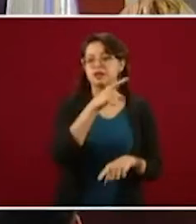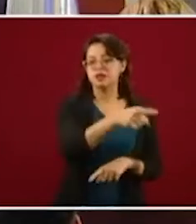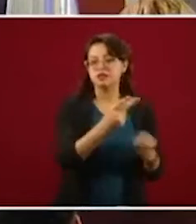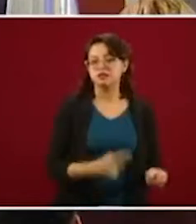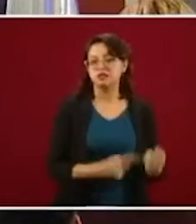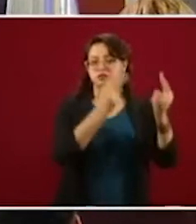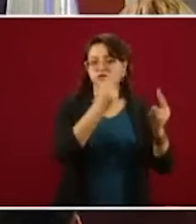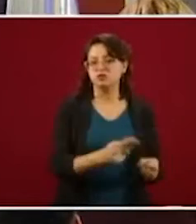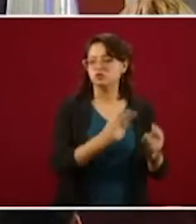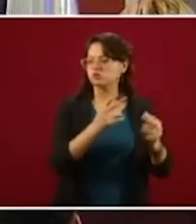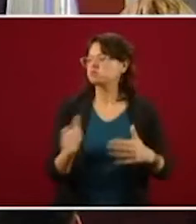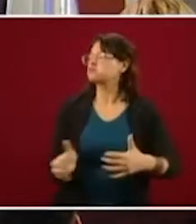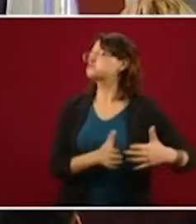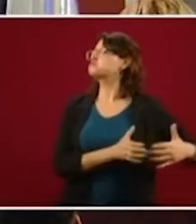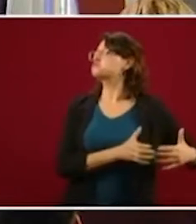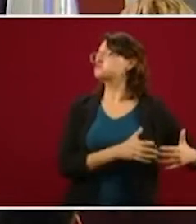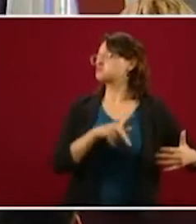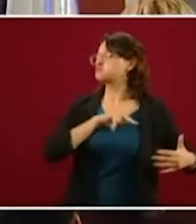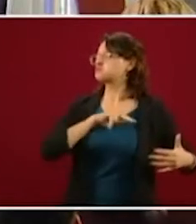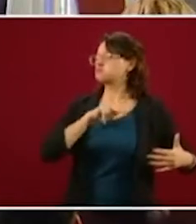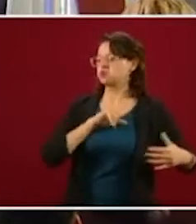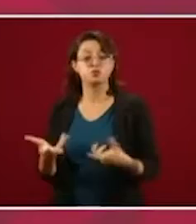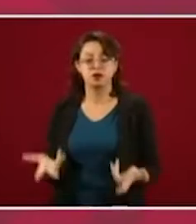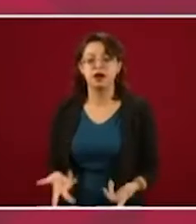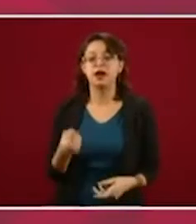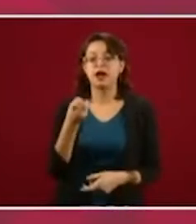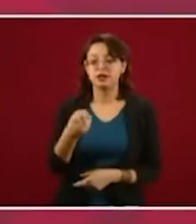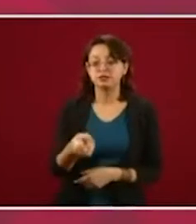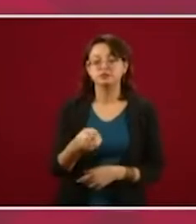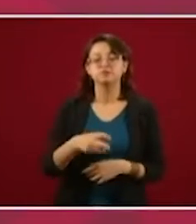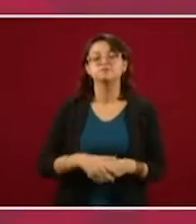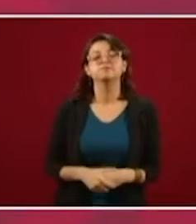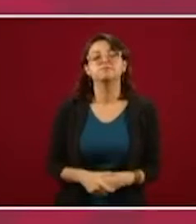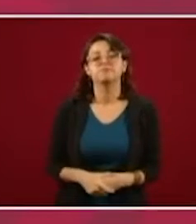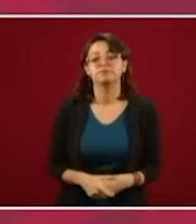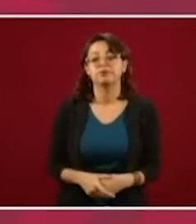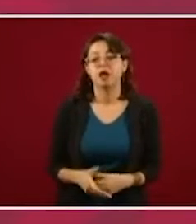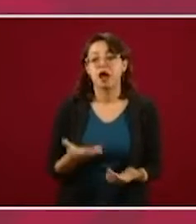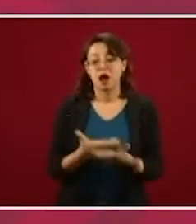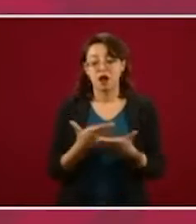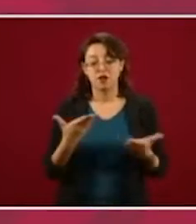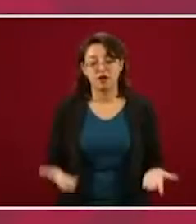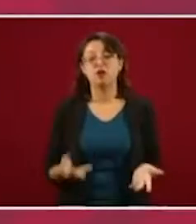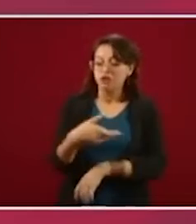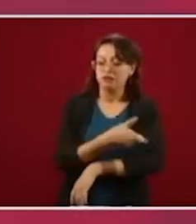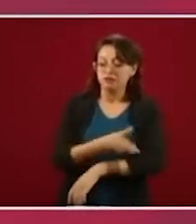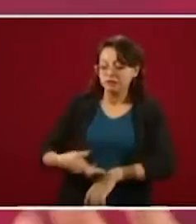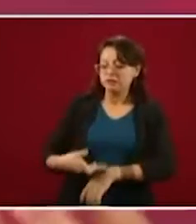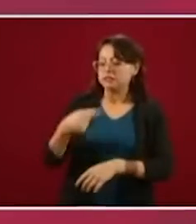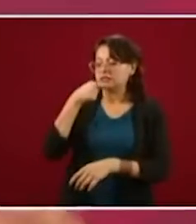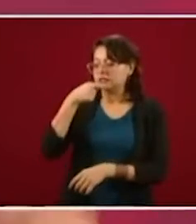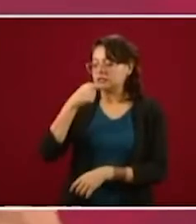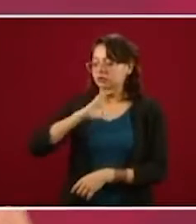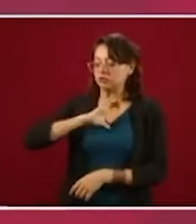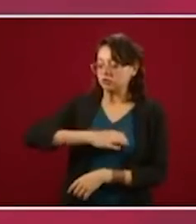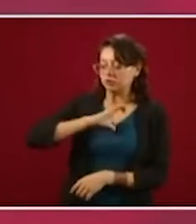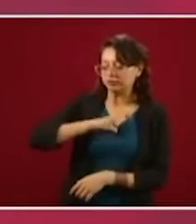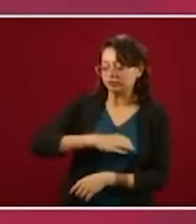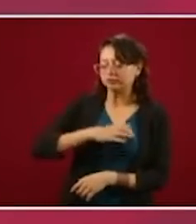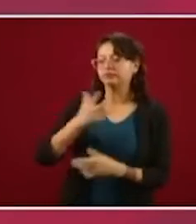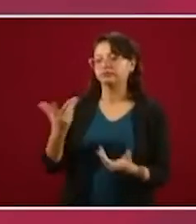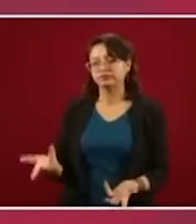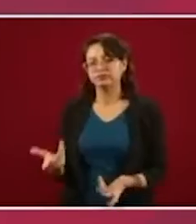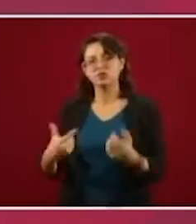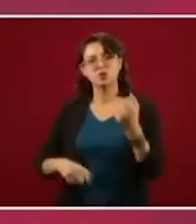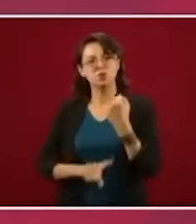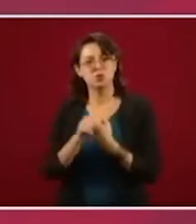sector salud entregó ayer miércoles al Hospital Infantil de México un lote de más de 440 piezas de vincristina, un fármaco que es fundamental en los